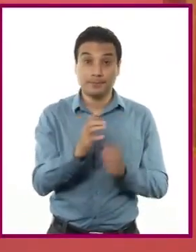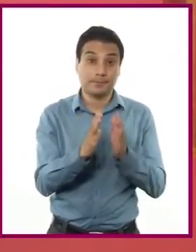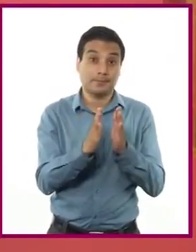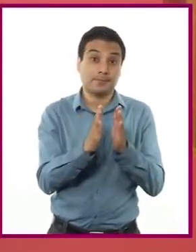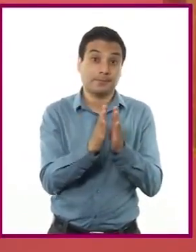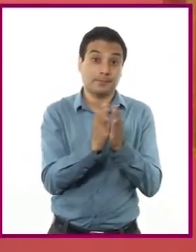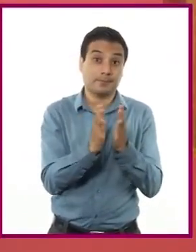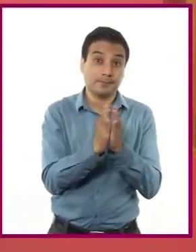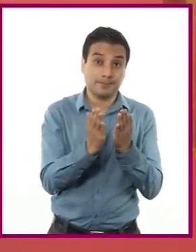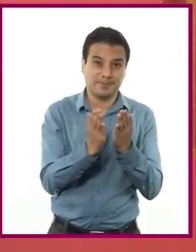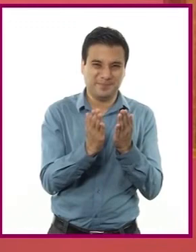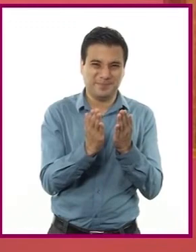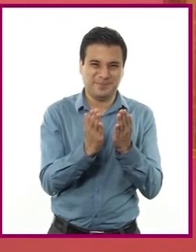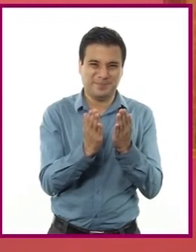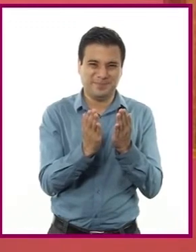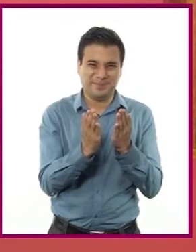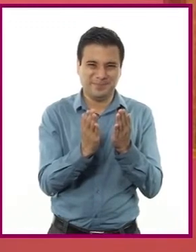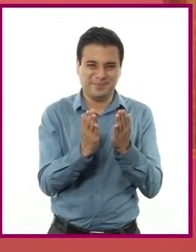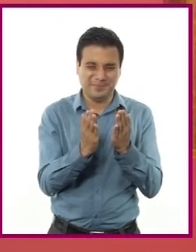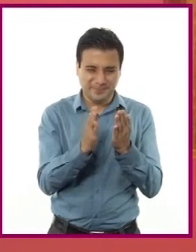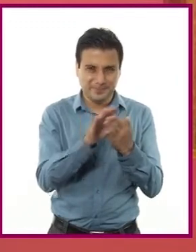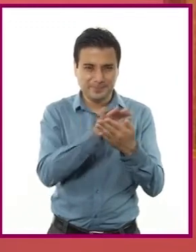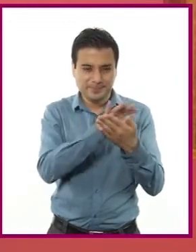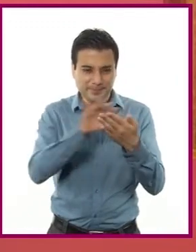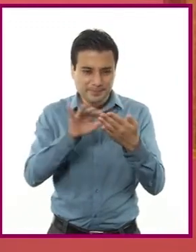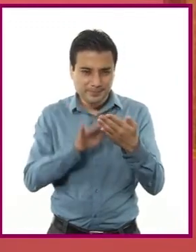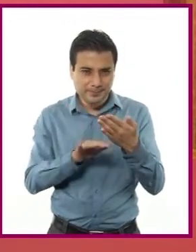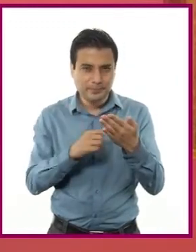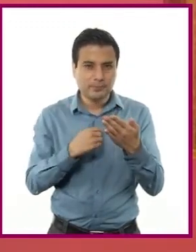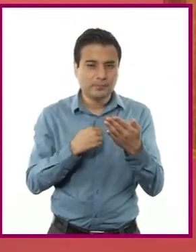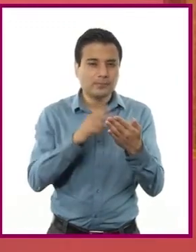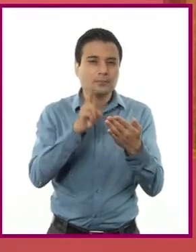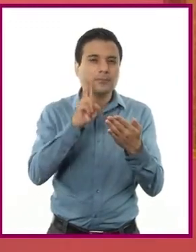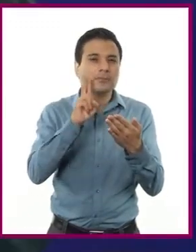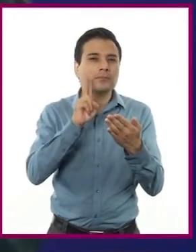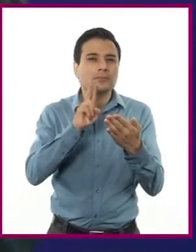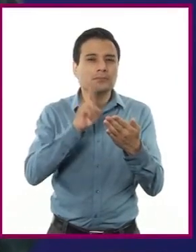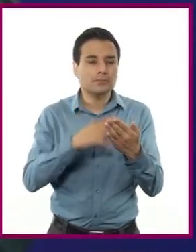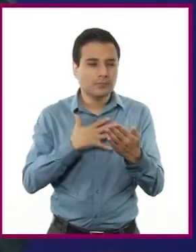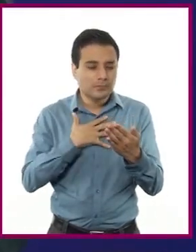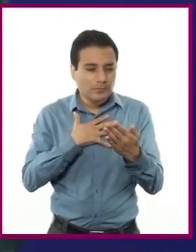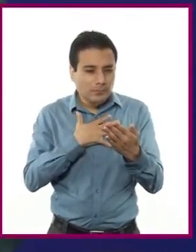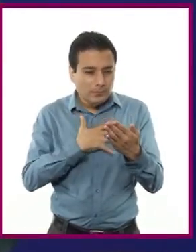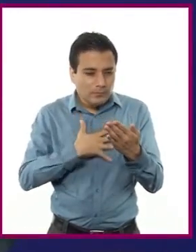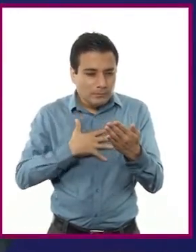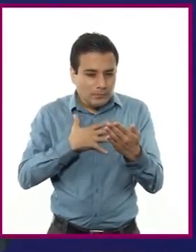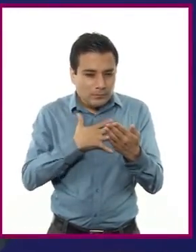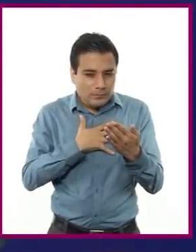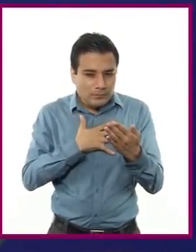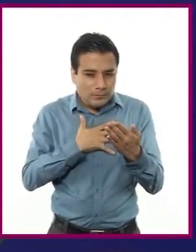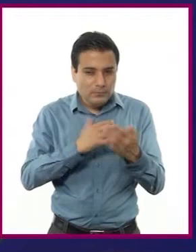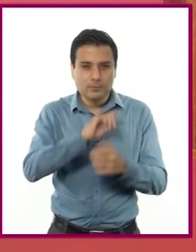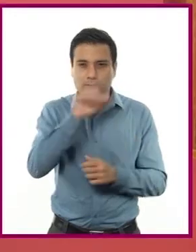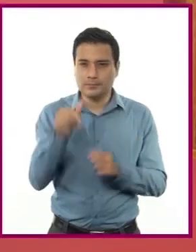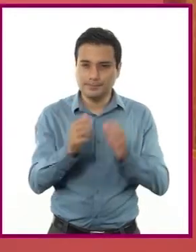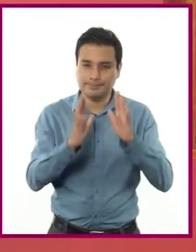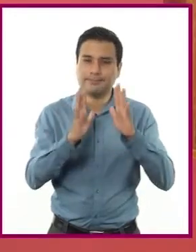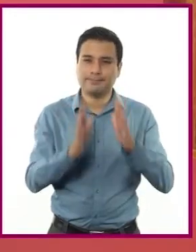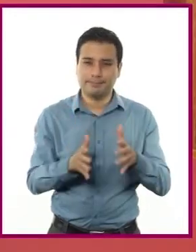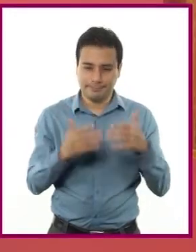lectura valorativa que nos permita adentrarnos en el texto y ayudarnos a comprender más a